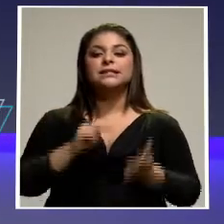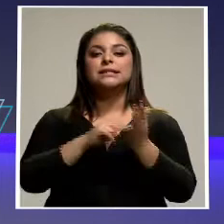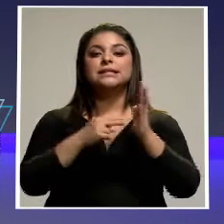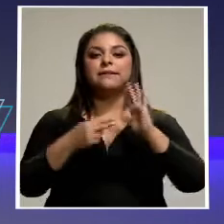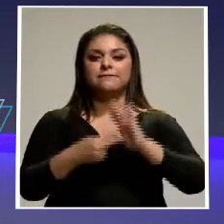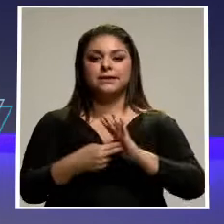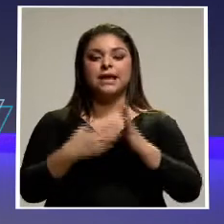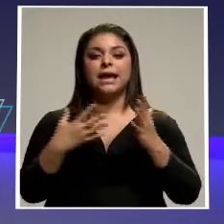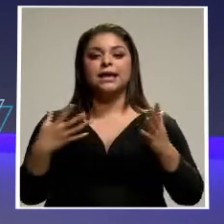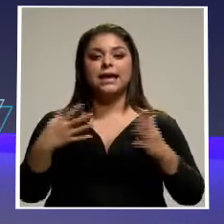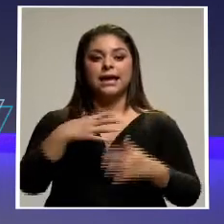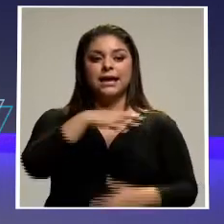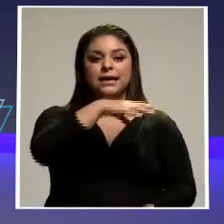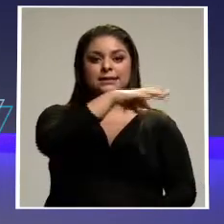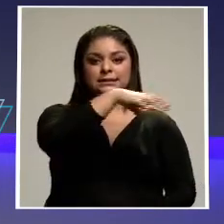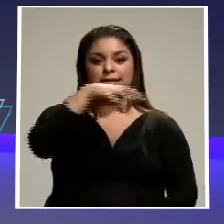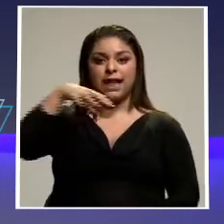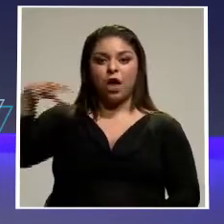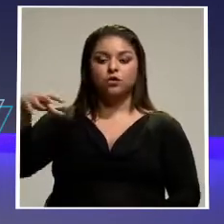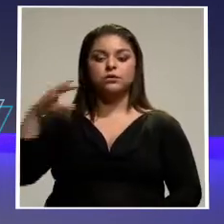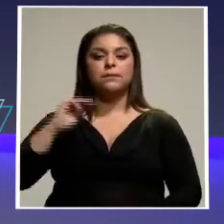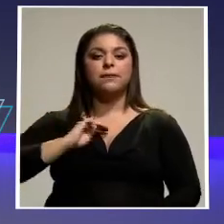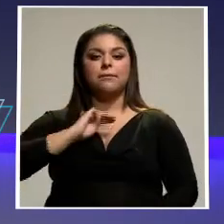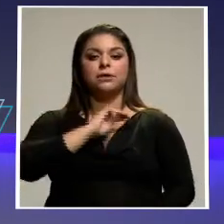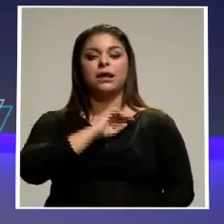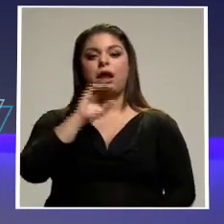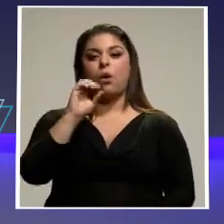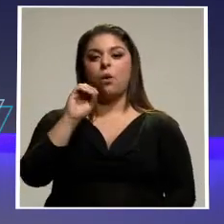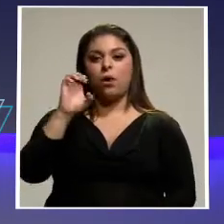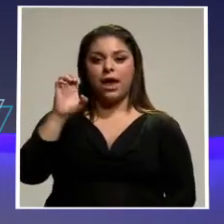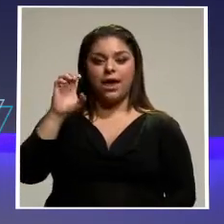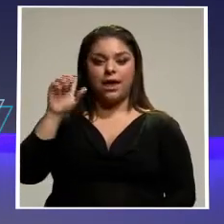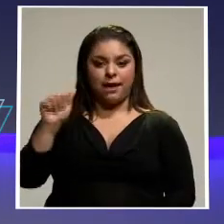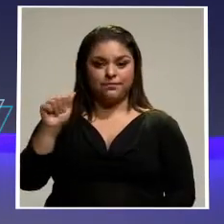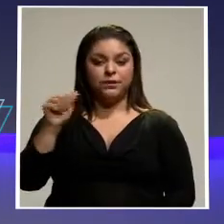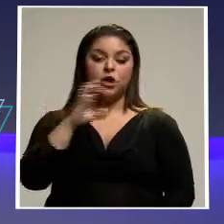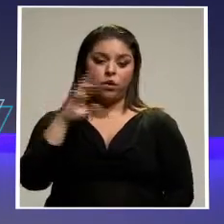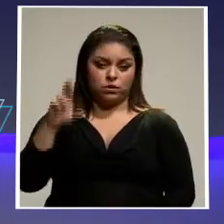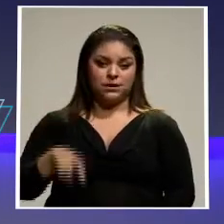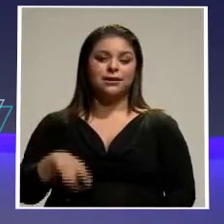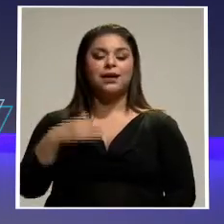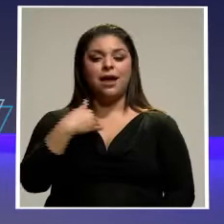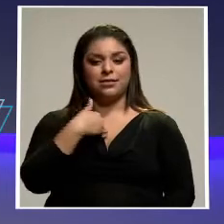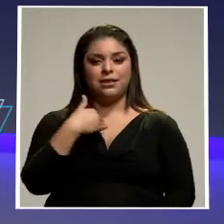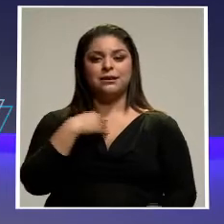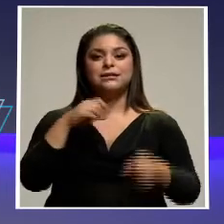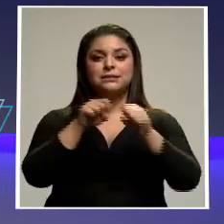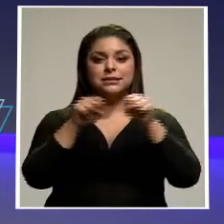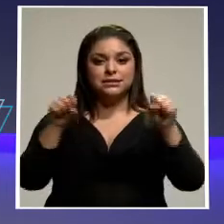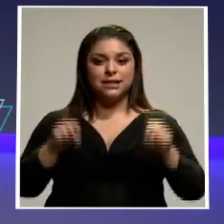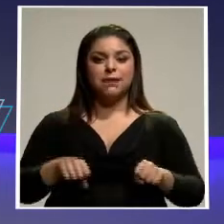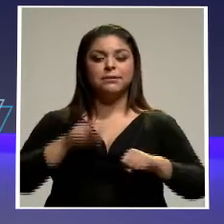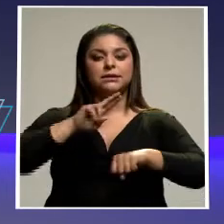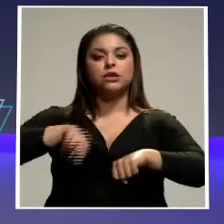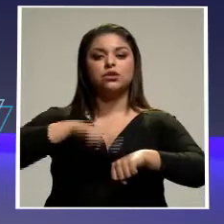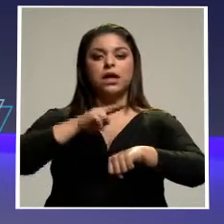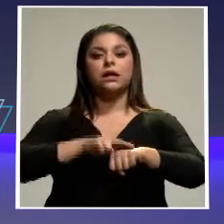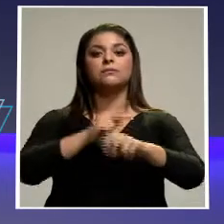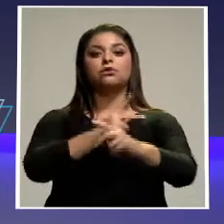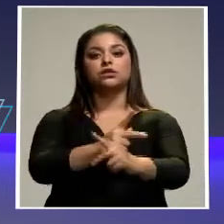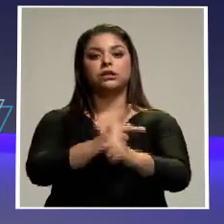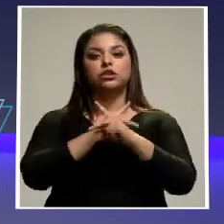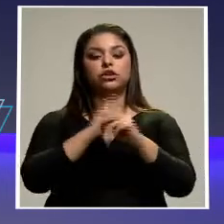los estados miembros de la OEA, en el caso de Costa Rica, tienen sistemas nacionales de protección de derechos